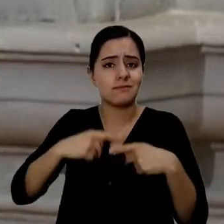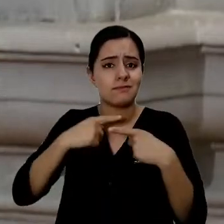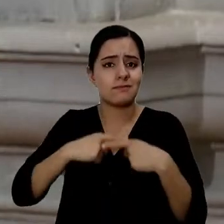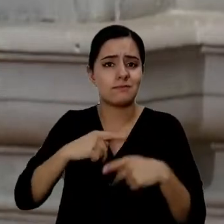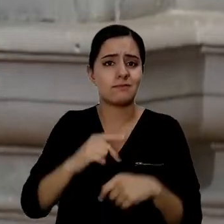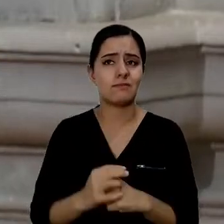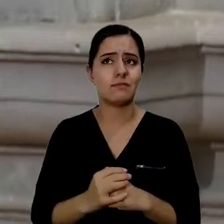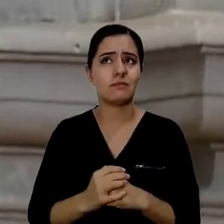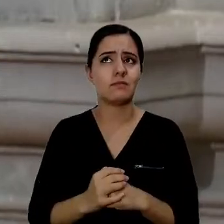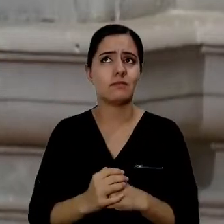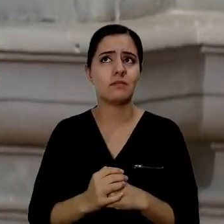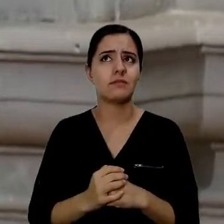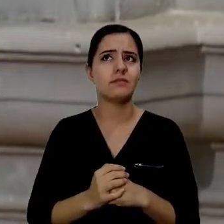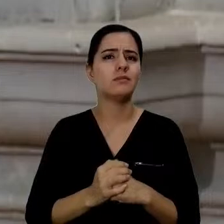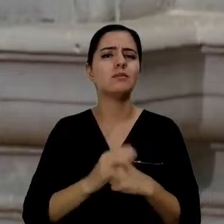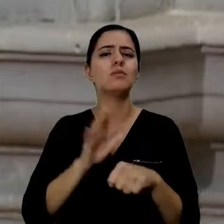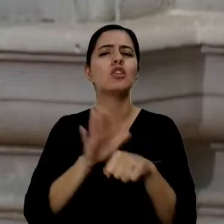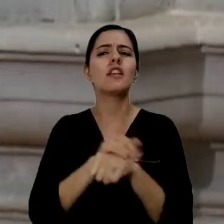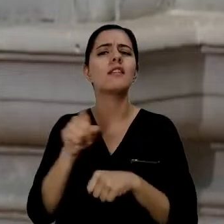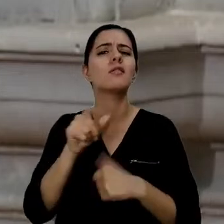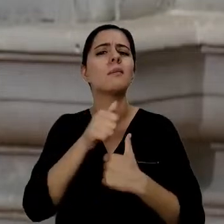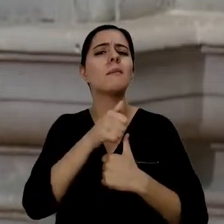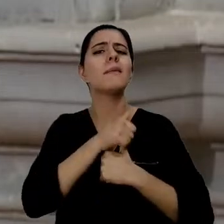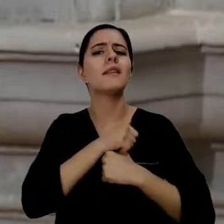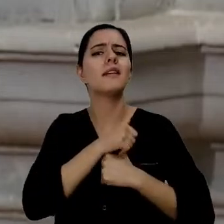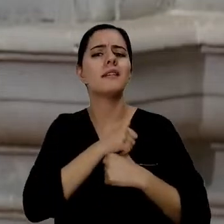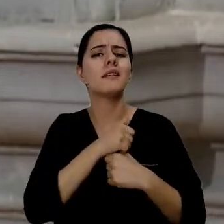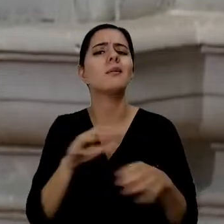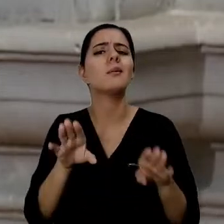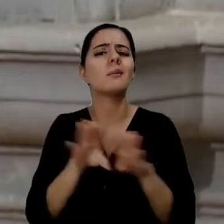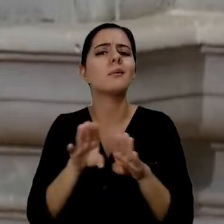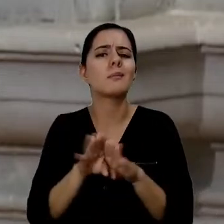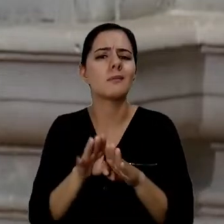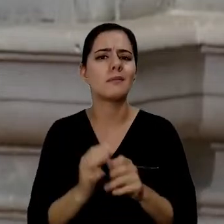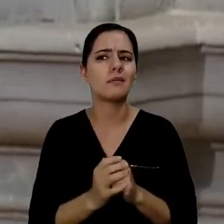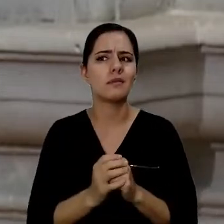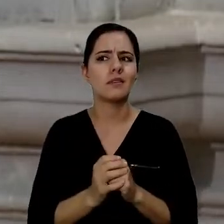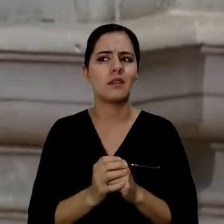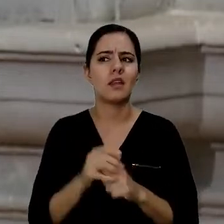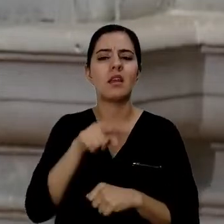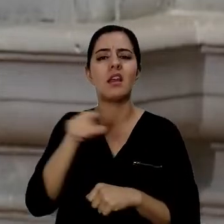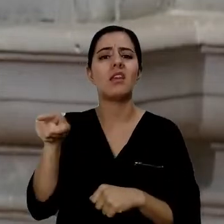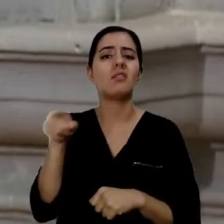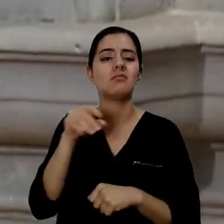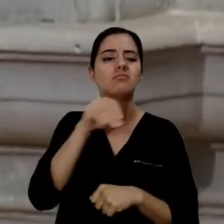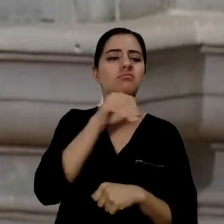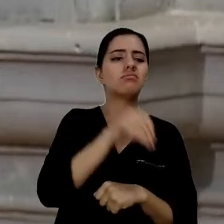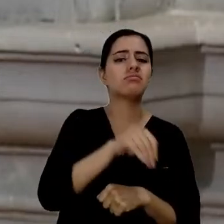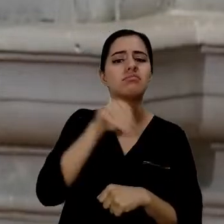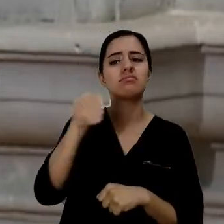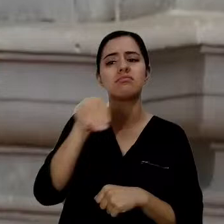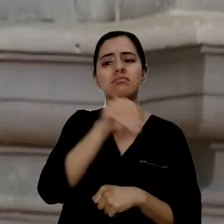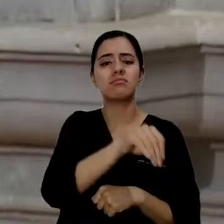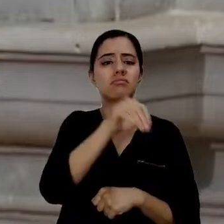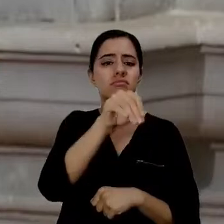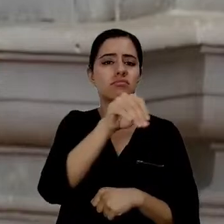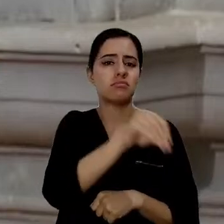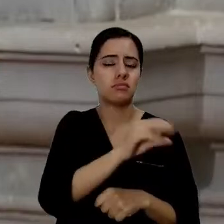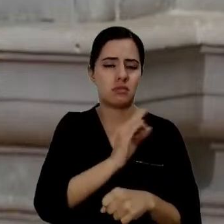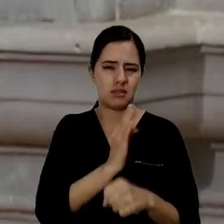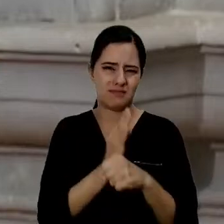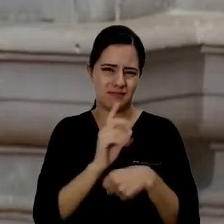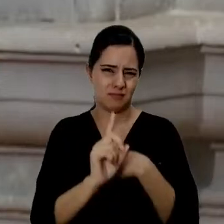Porque ¿cómo operan las fuerzas militares? Las fuerzas militares son itinerantes. O en este conflicto que hay